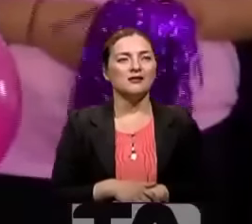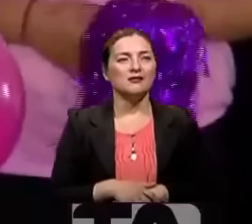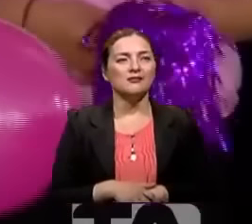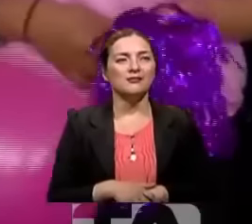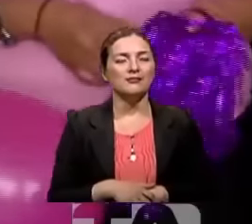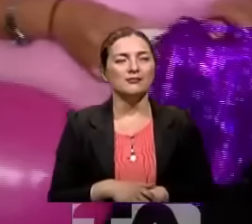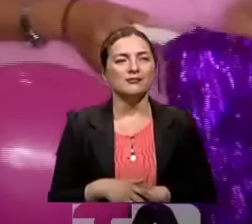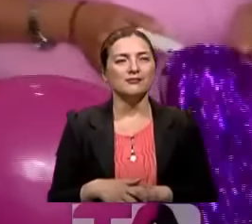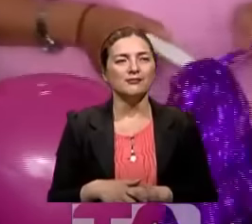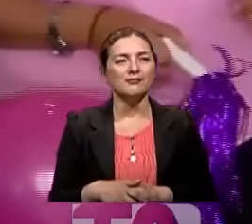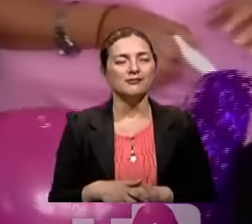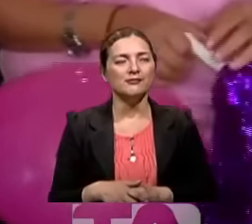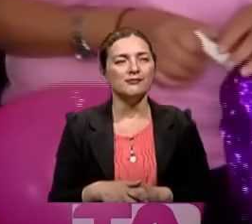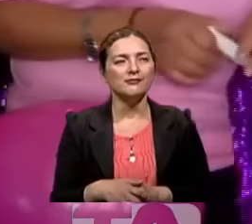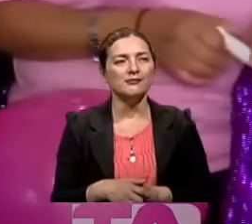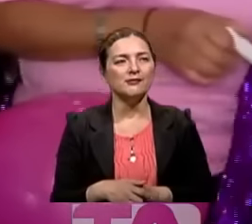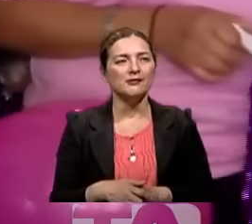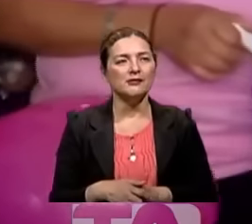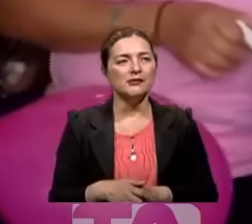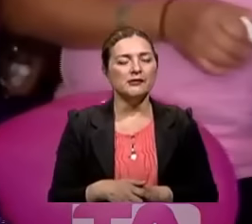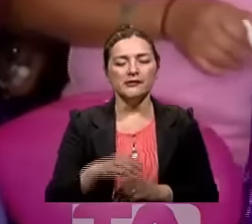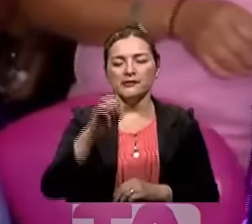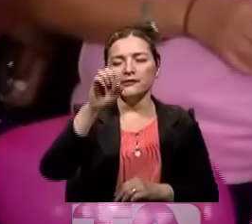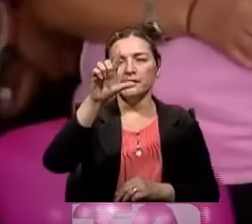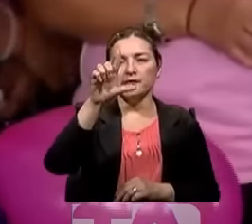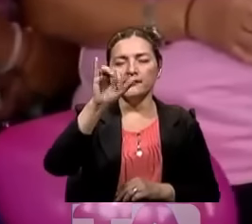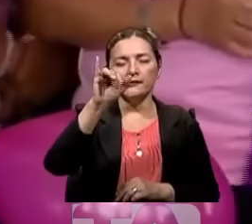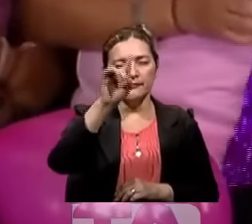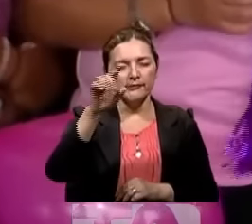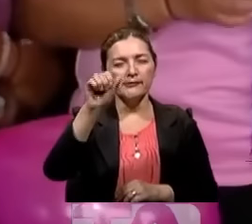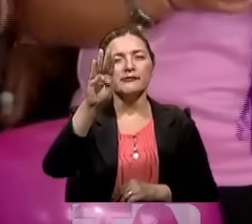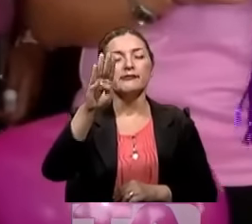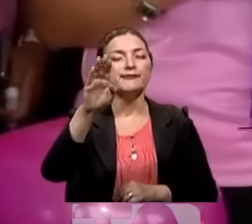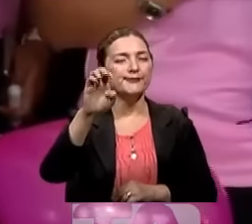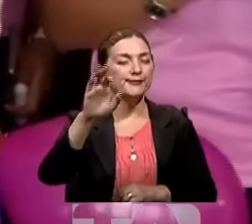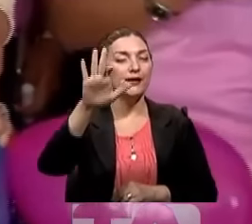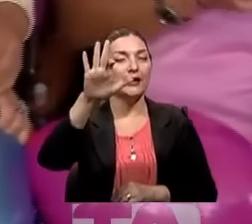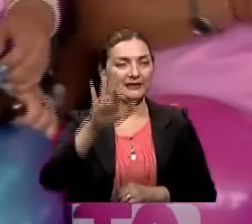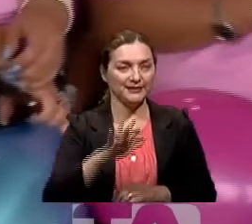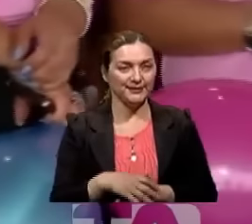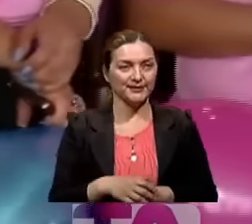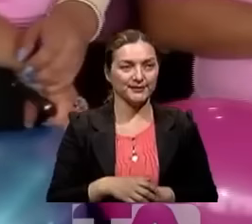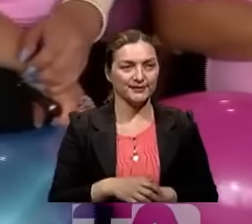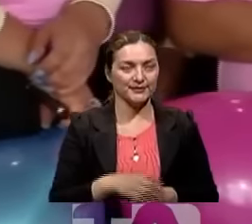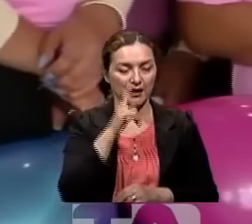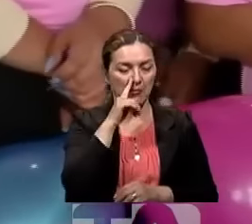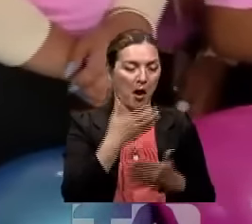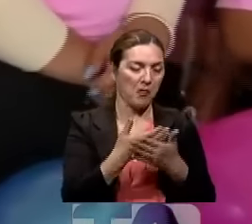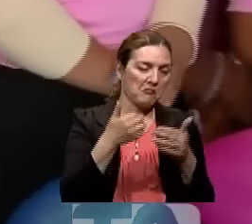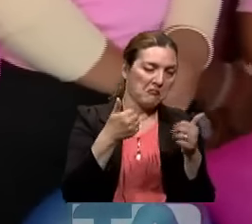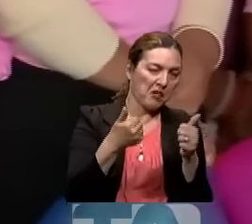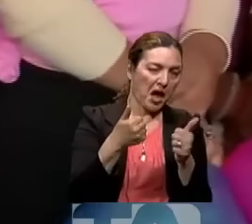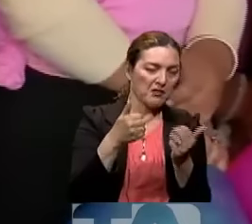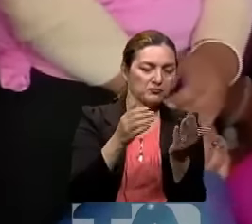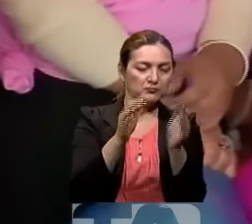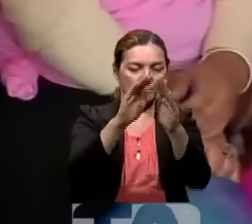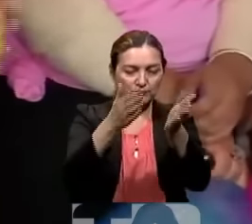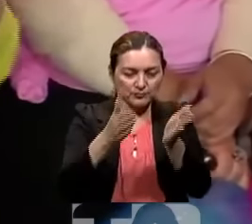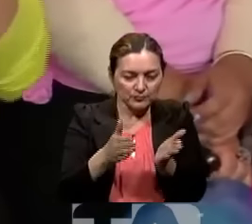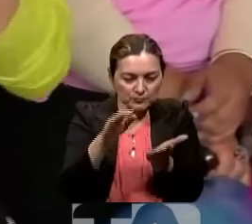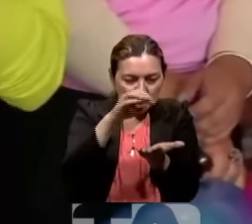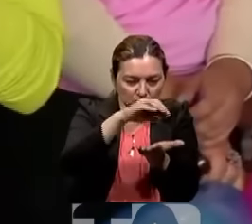Muy bien, vamos a escuchar ahora sí a nuestra querida Elizabeth Cabezas. Cuéntanos, esta guagua, ¿cómo te pareció a ti? El diseño de la guagua,